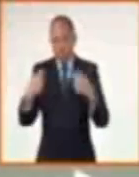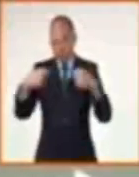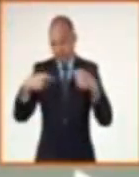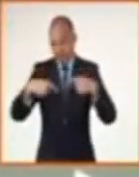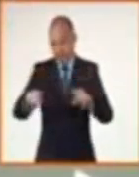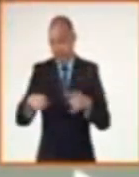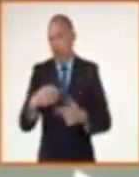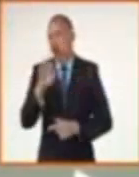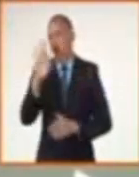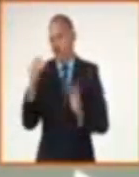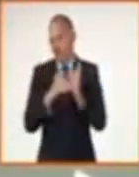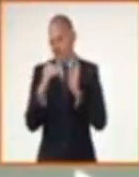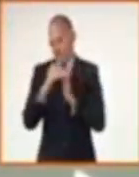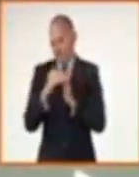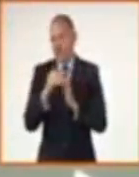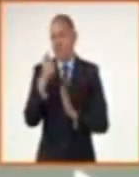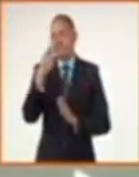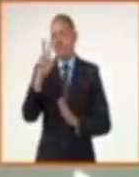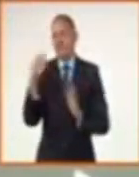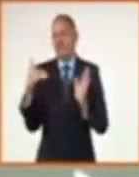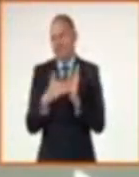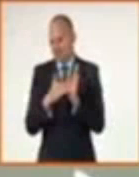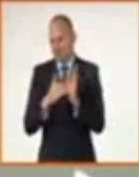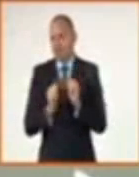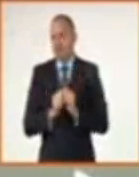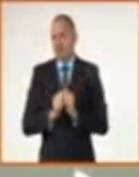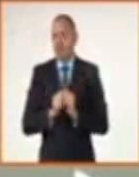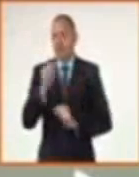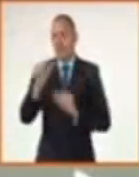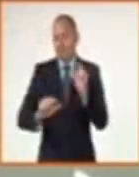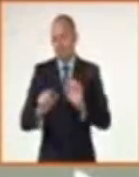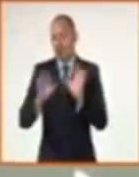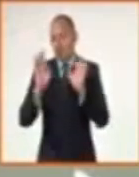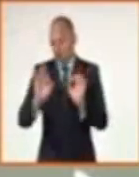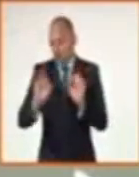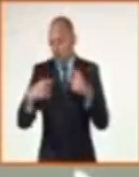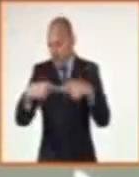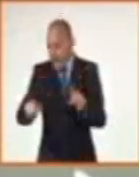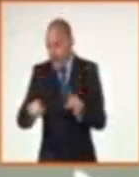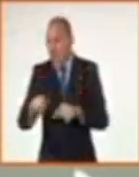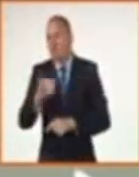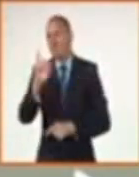8.120.072 electores y ejercieron su derecho al voto